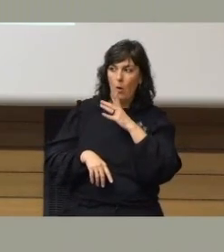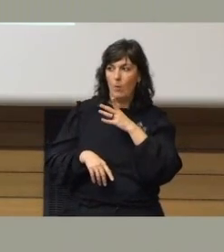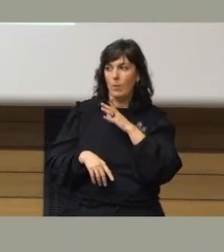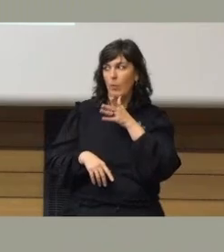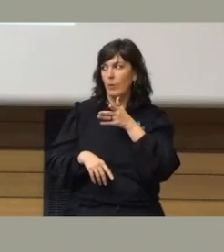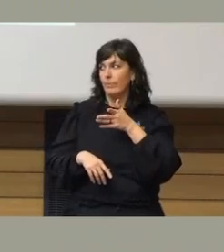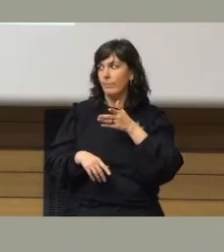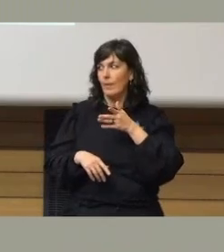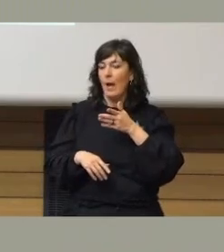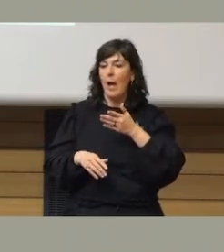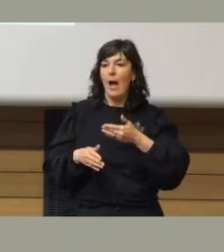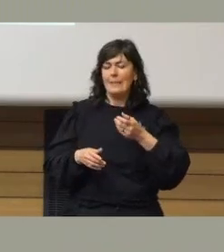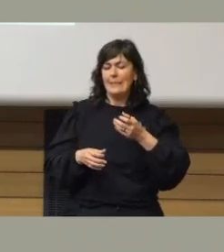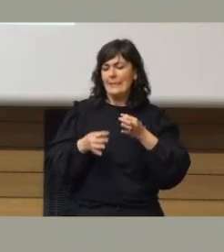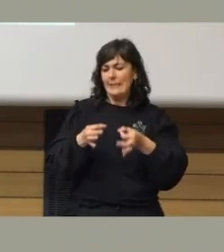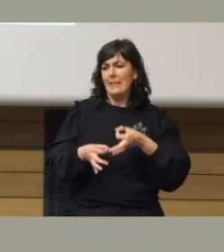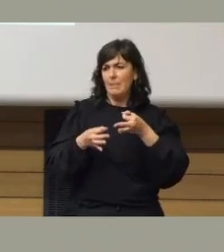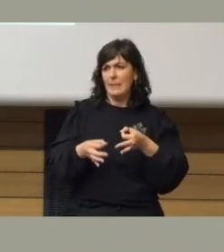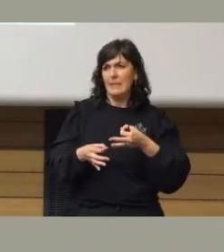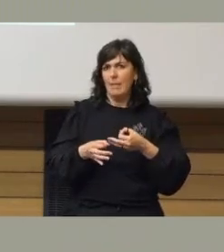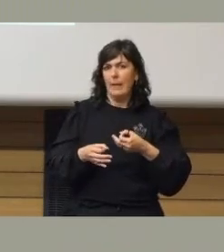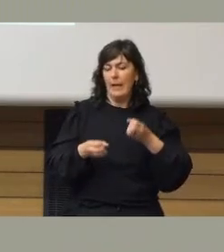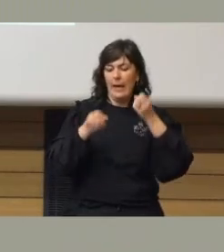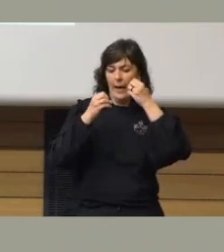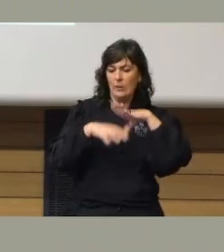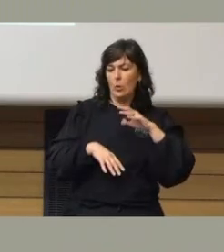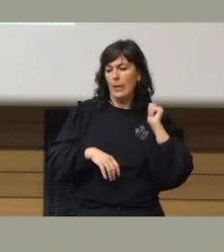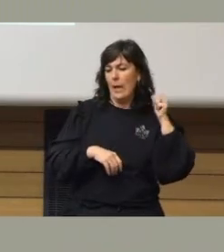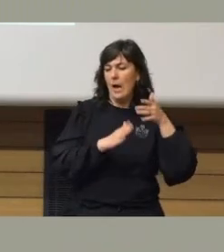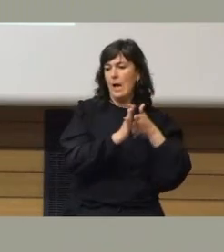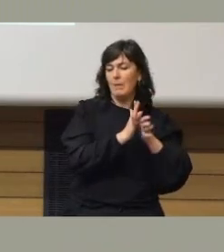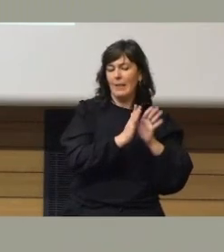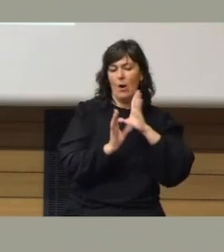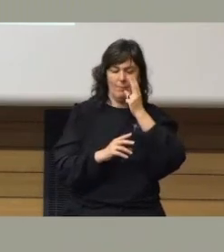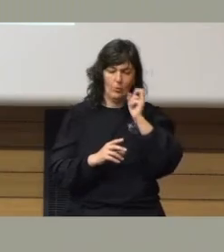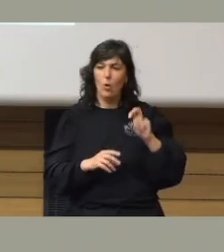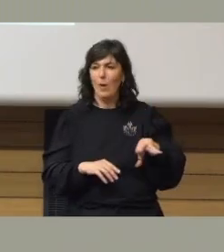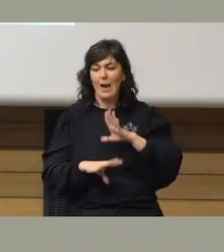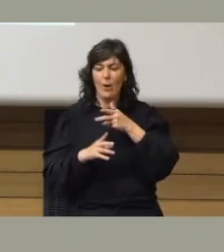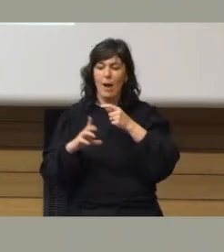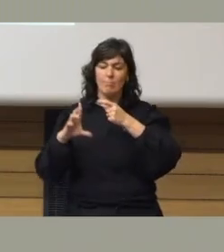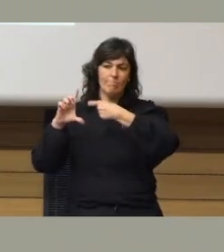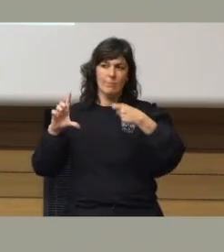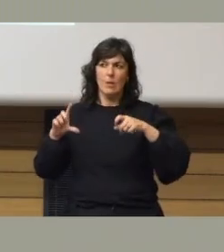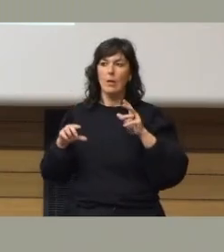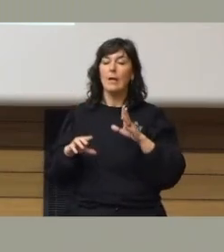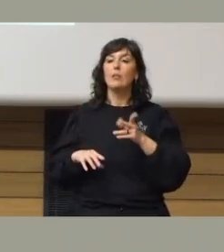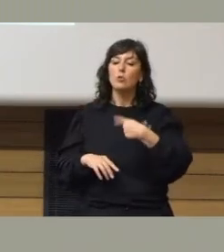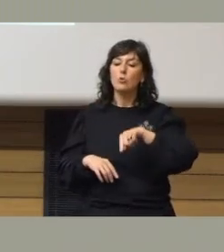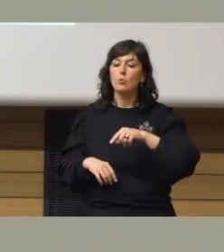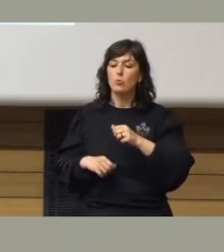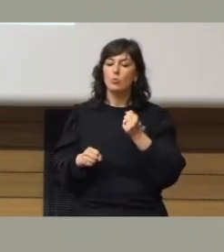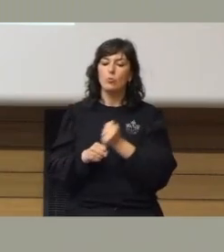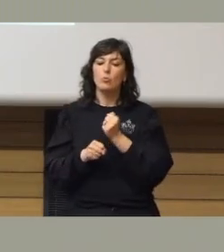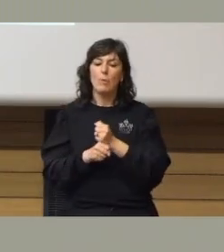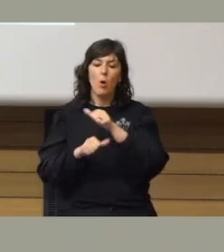depende del momento, evoluciona en circunstancias. Ahora ya hay varios gráficos que te grandes. Nosotros trabajamos con el modelo 3D. Si la persona me